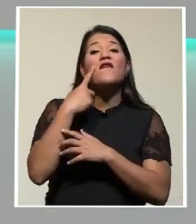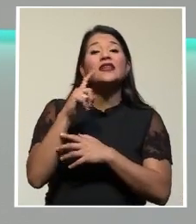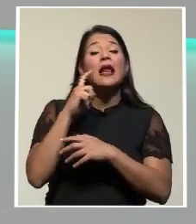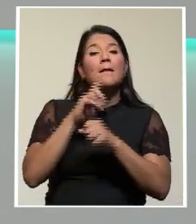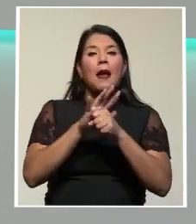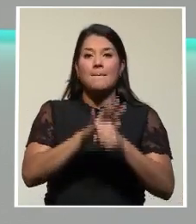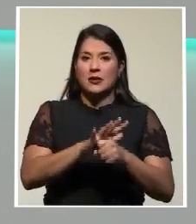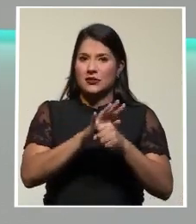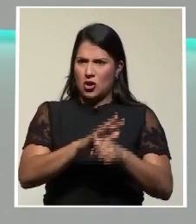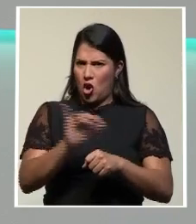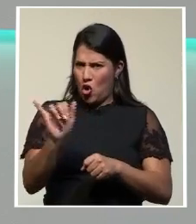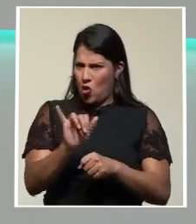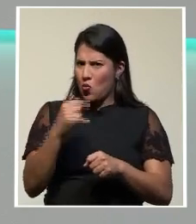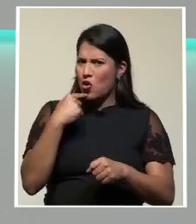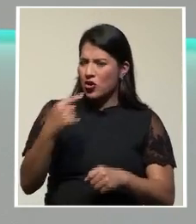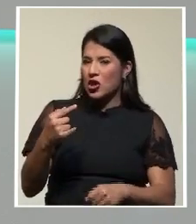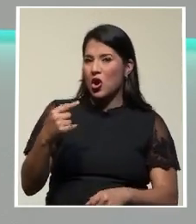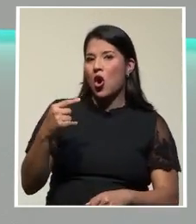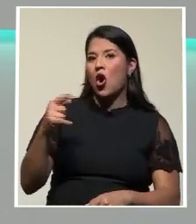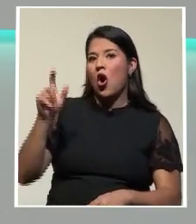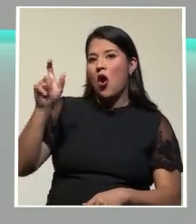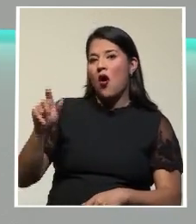Navas lo había asegurado.